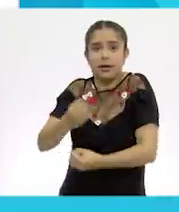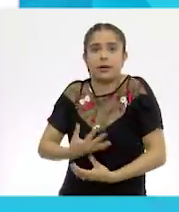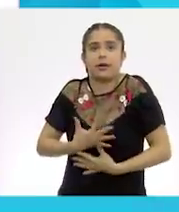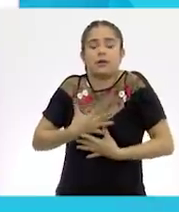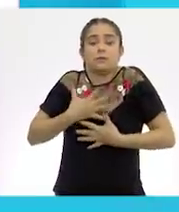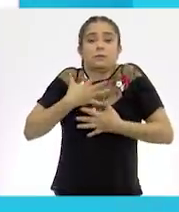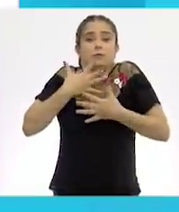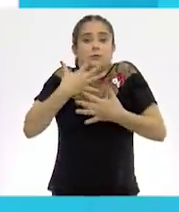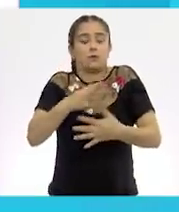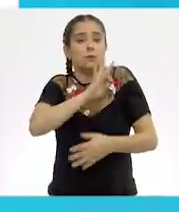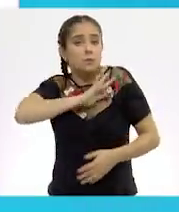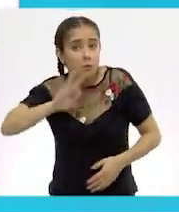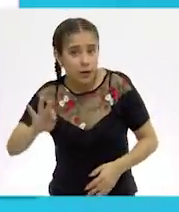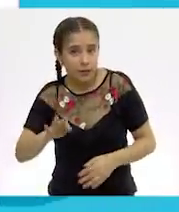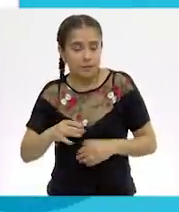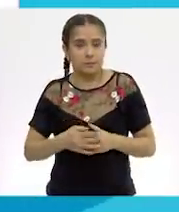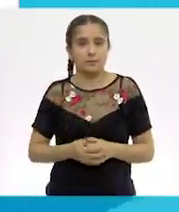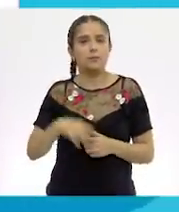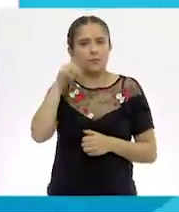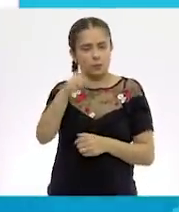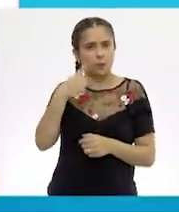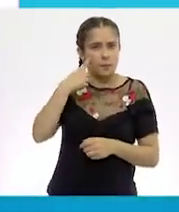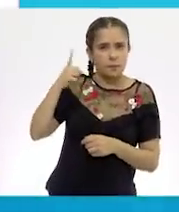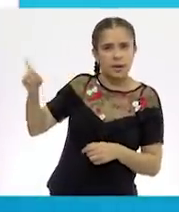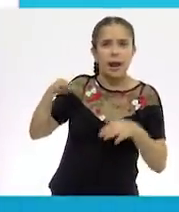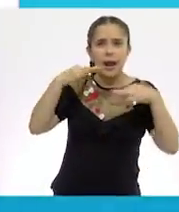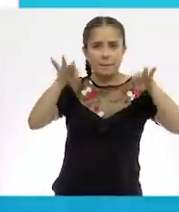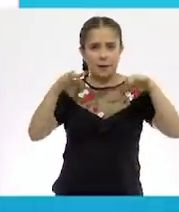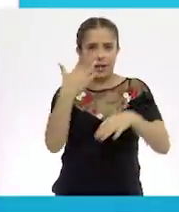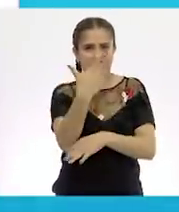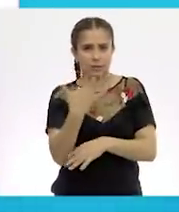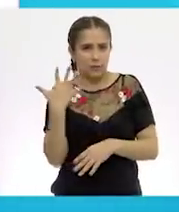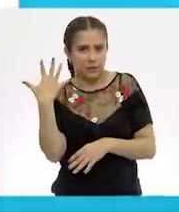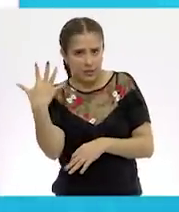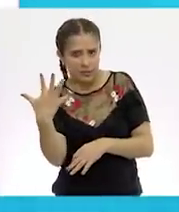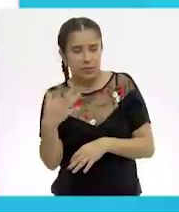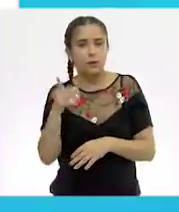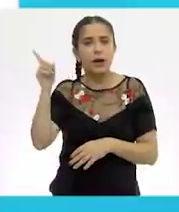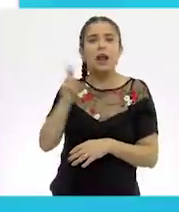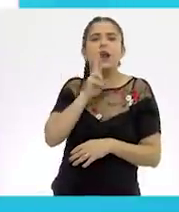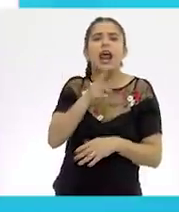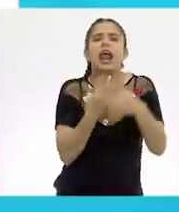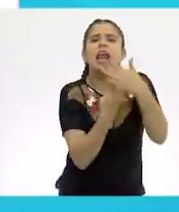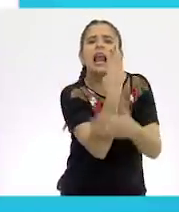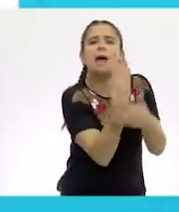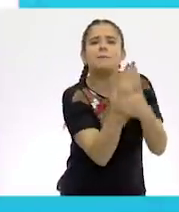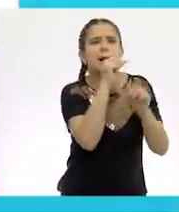Escriban ustedes en su página número 55, en la sección donde dice mañana,